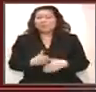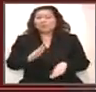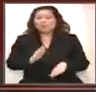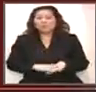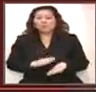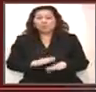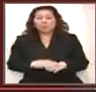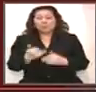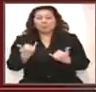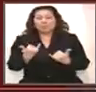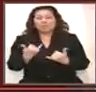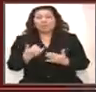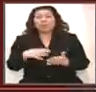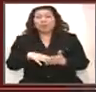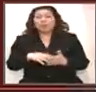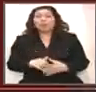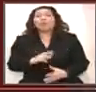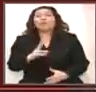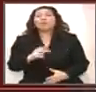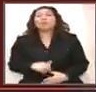respecto de este flagelo.